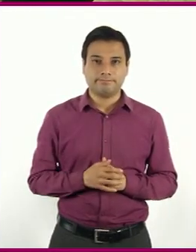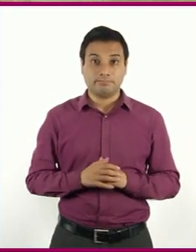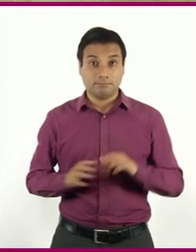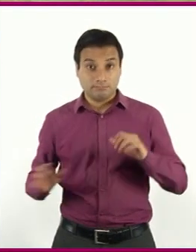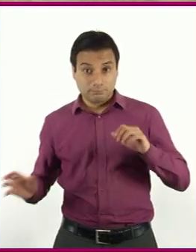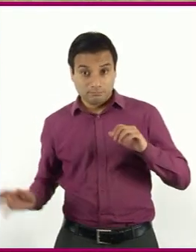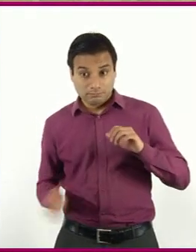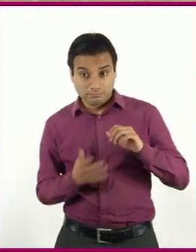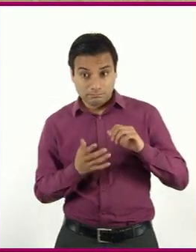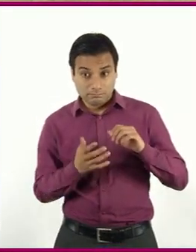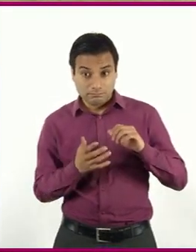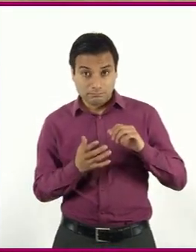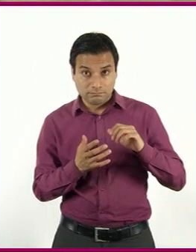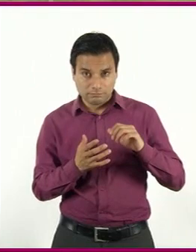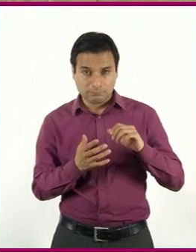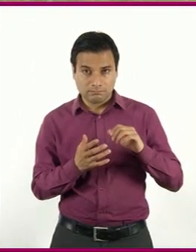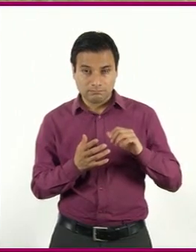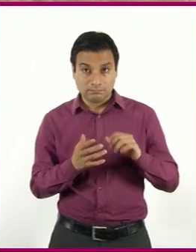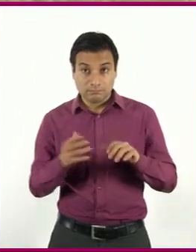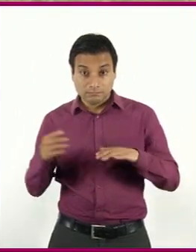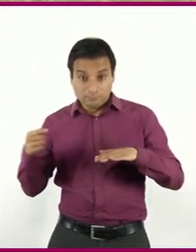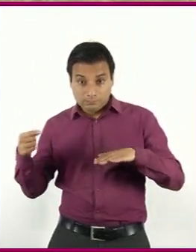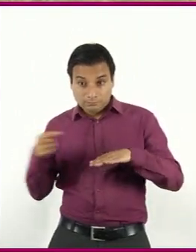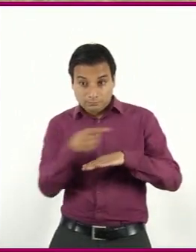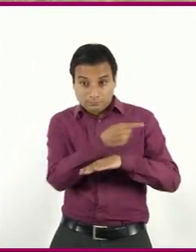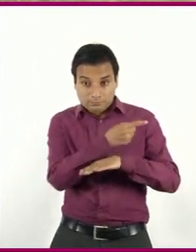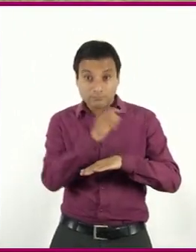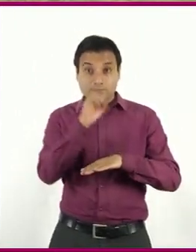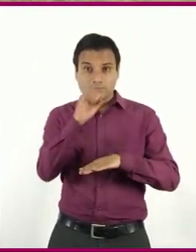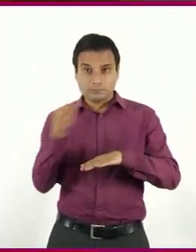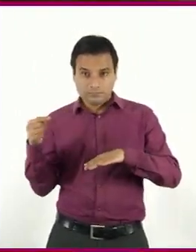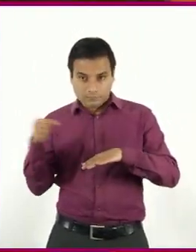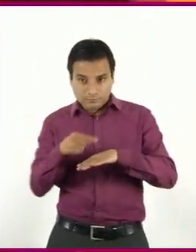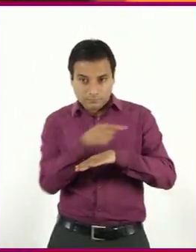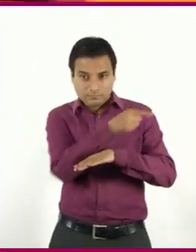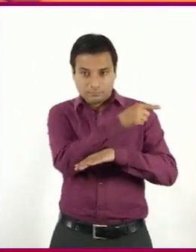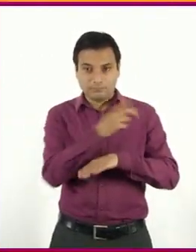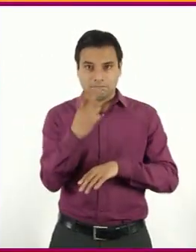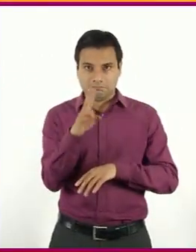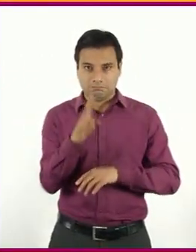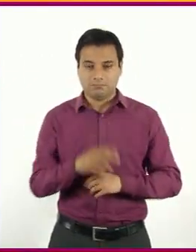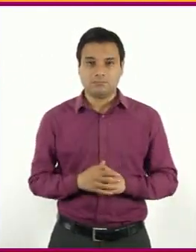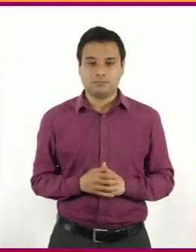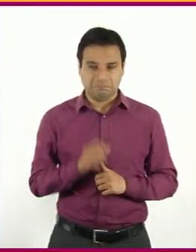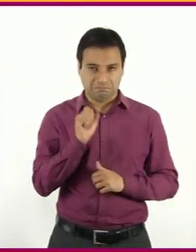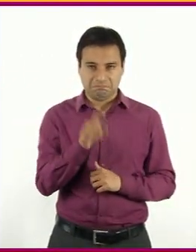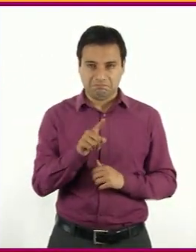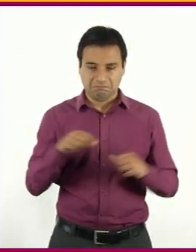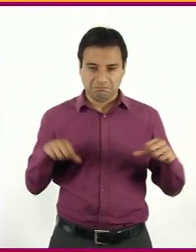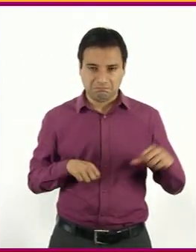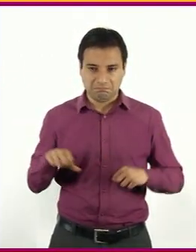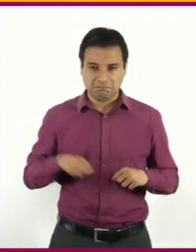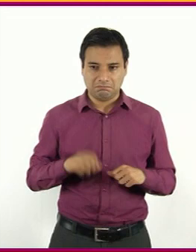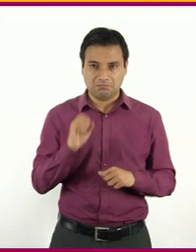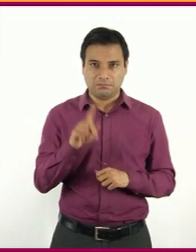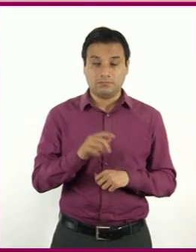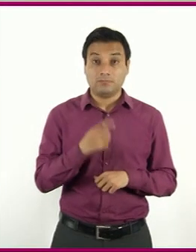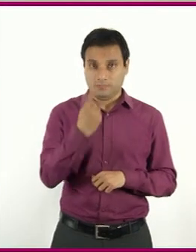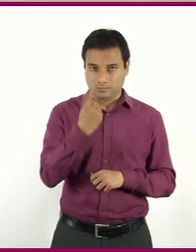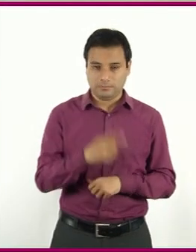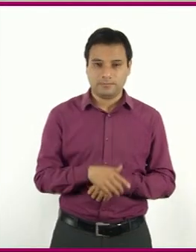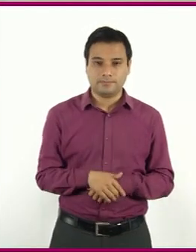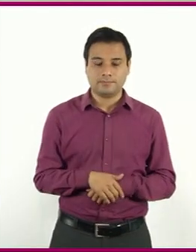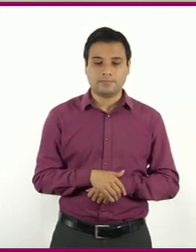por un poco arriba? A ras del piso o puede ir botando. Listo. La misma actividad. La misma actividad. Primeros. Uno.